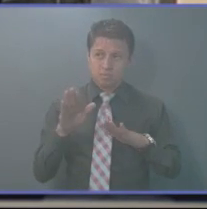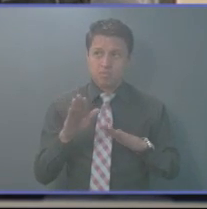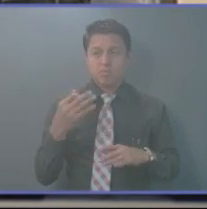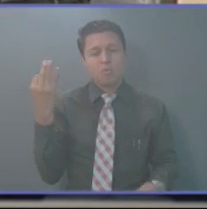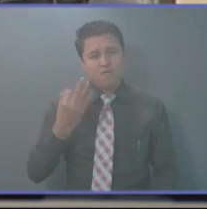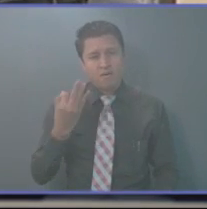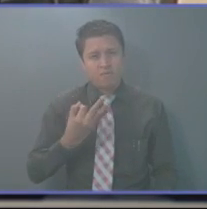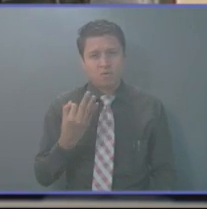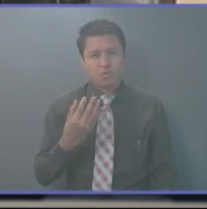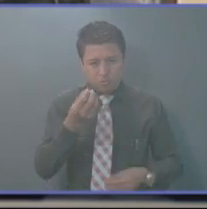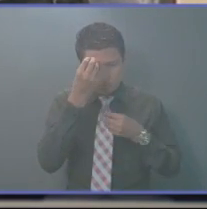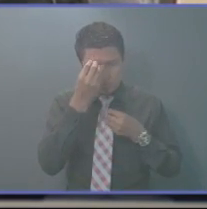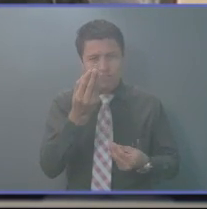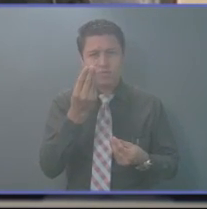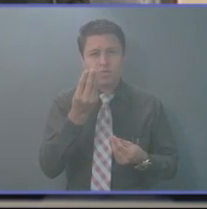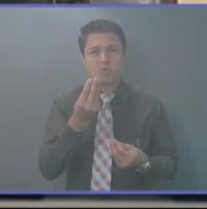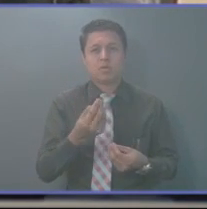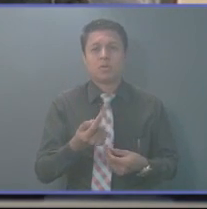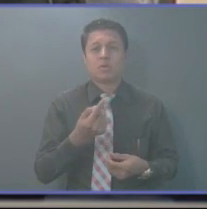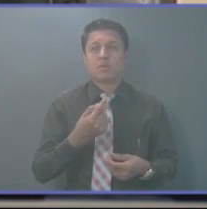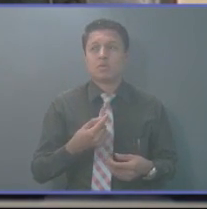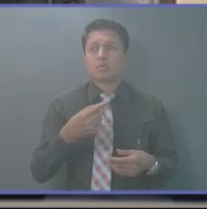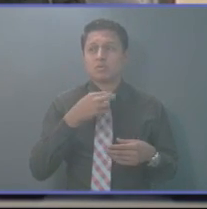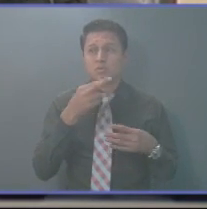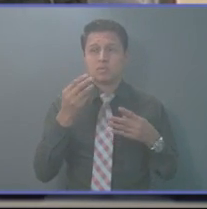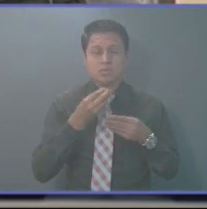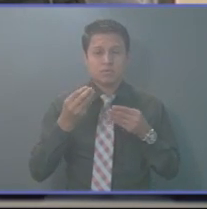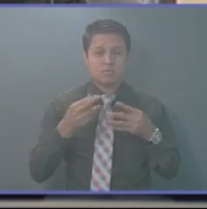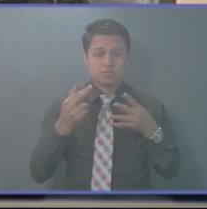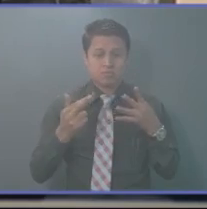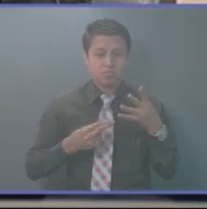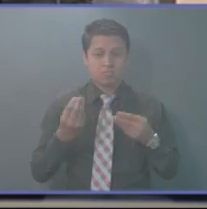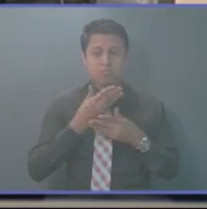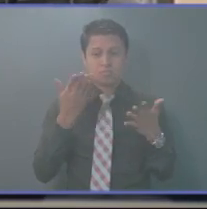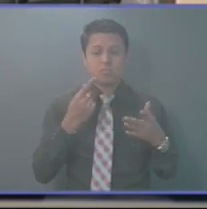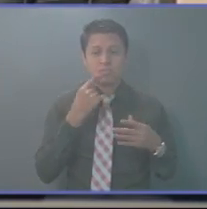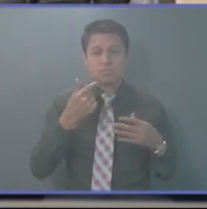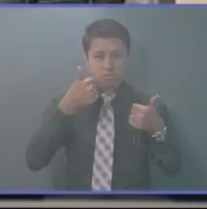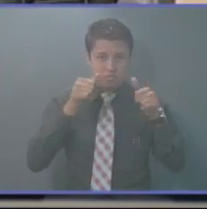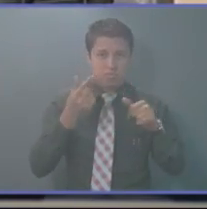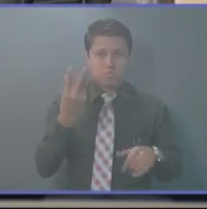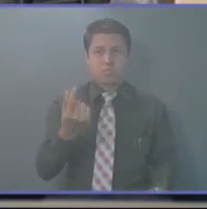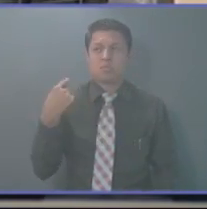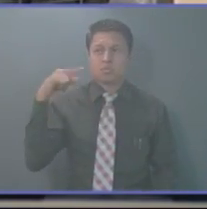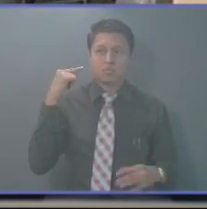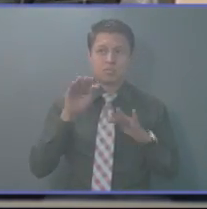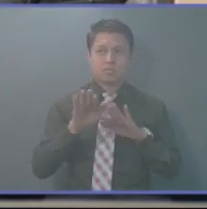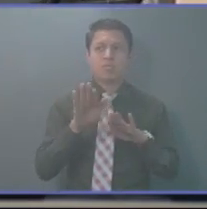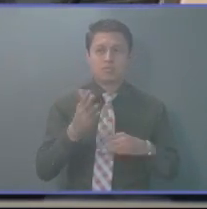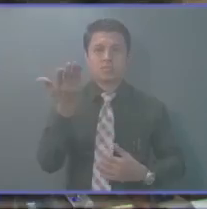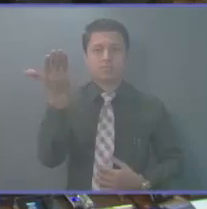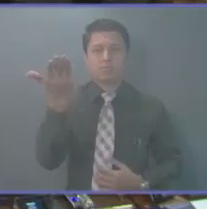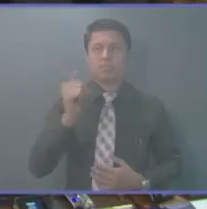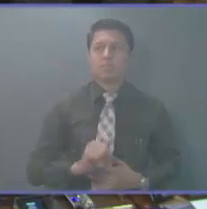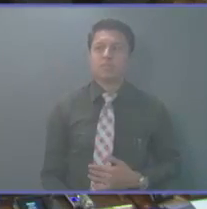atiendan las indicaciones que por junta directiva fueron acordadas ayer. Muchísimas gracias.